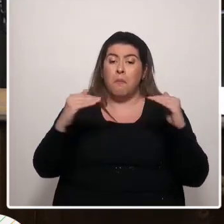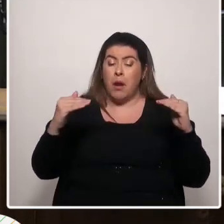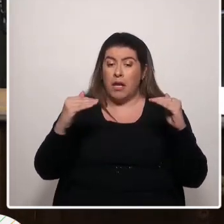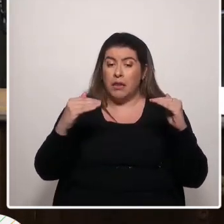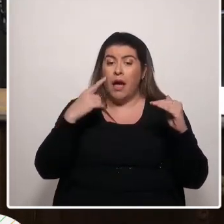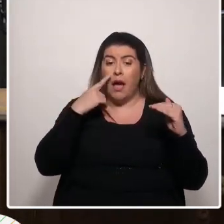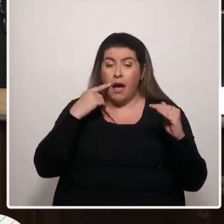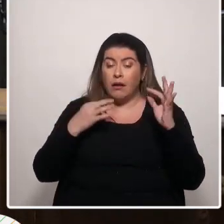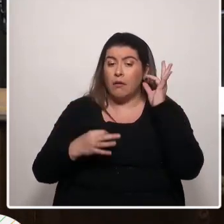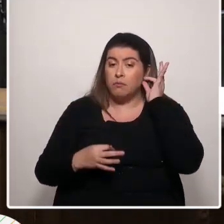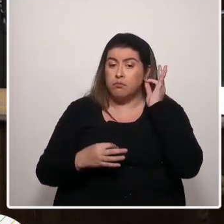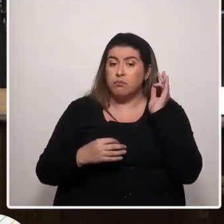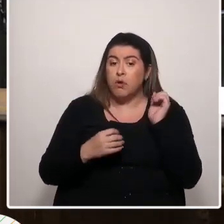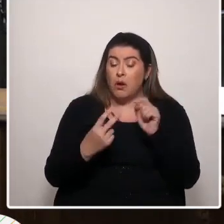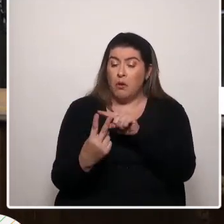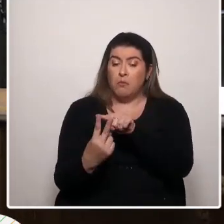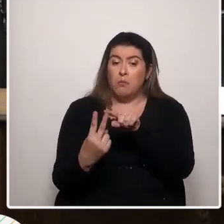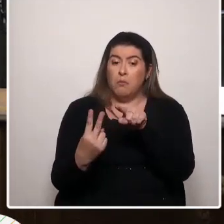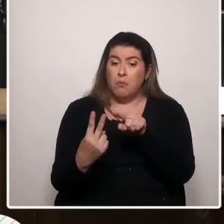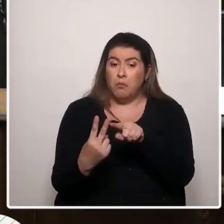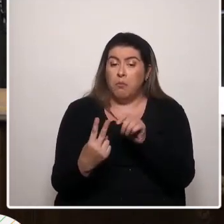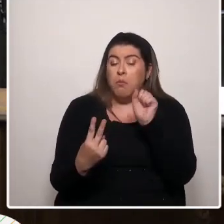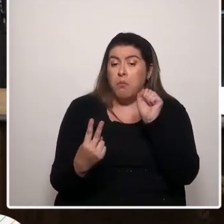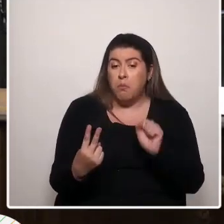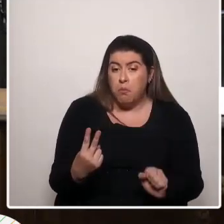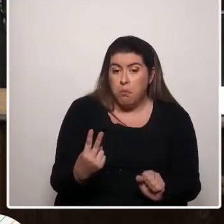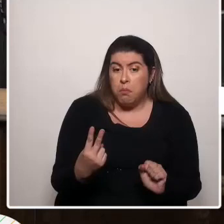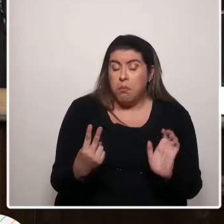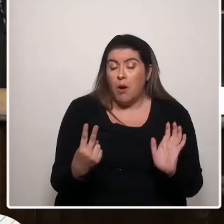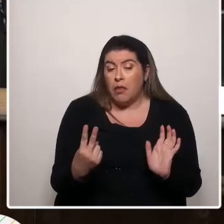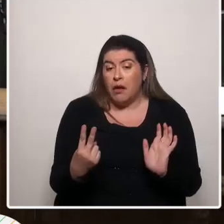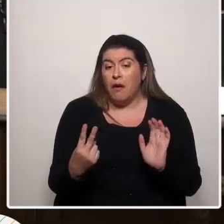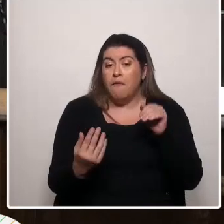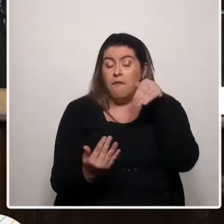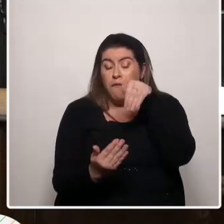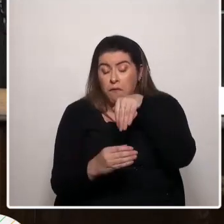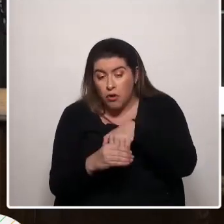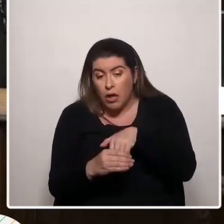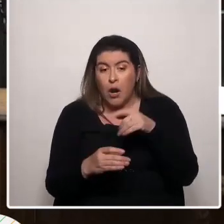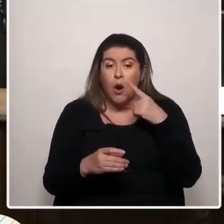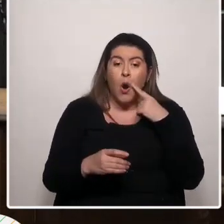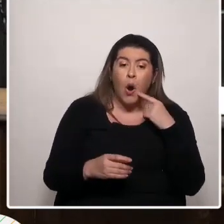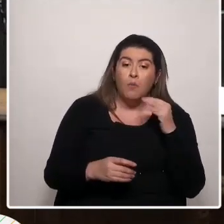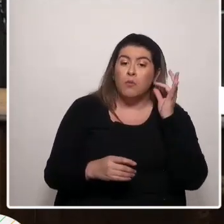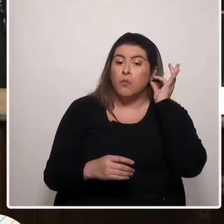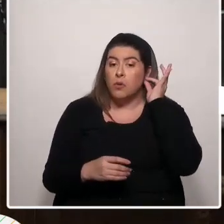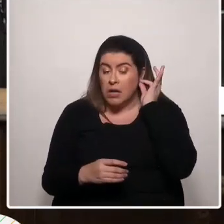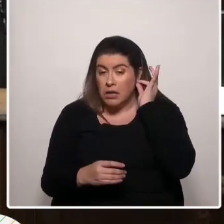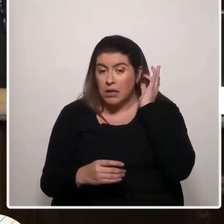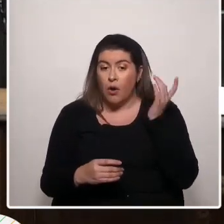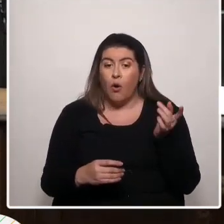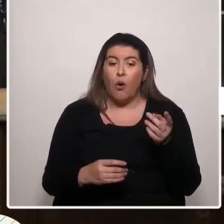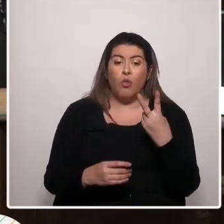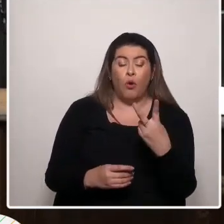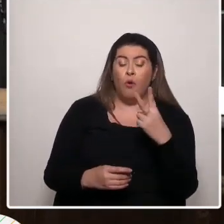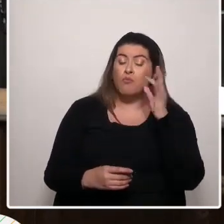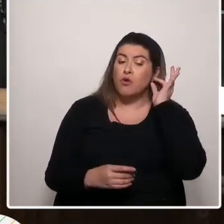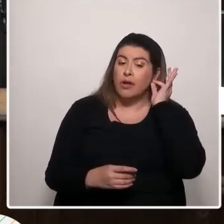miembros de la comisión podrán votar por un hombre y una mujer o por 2 mujeres. No pueden votar por 2 hombres.